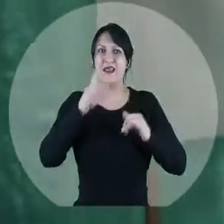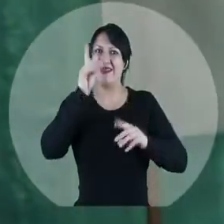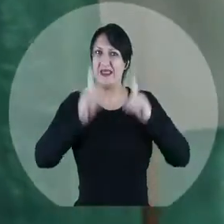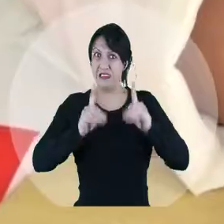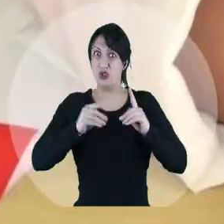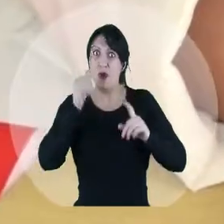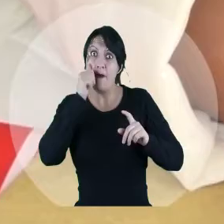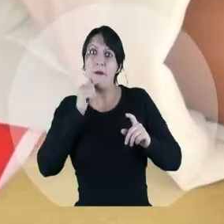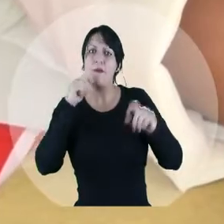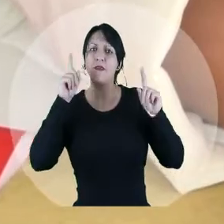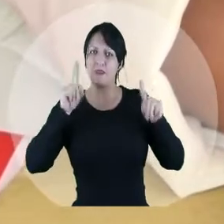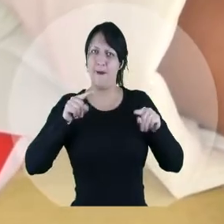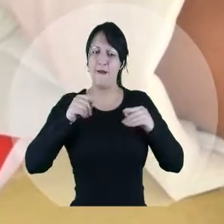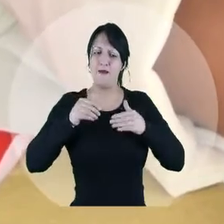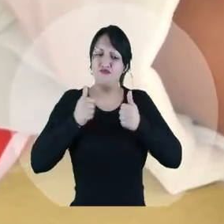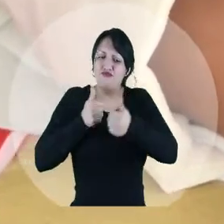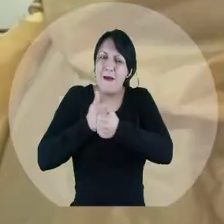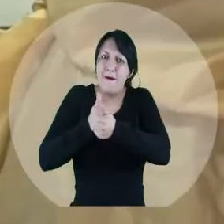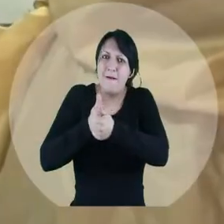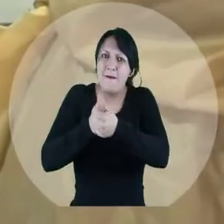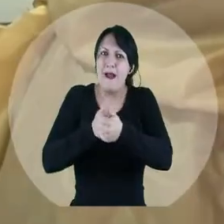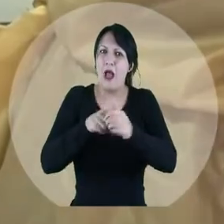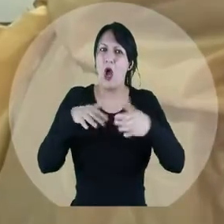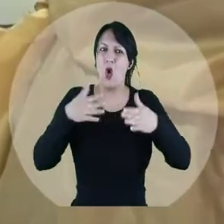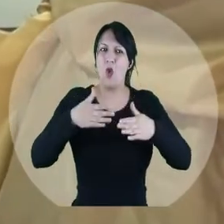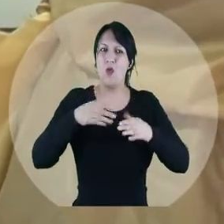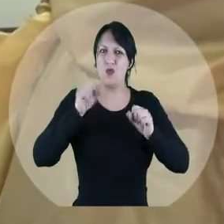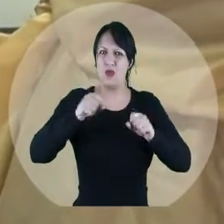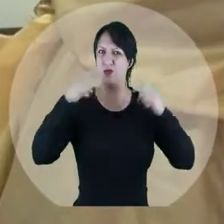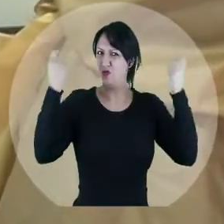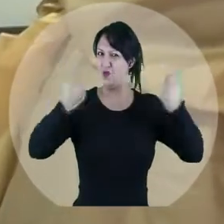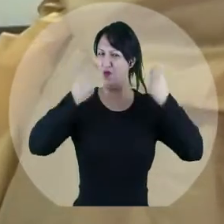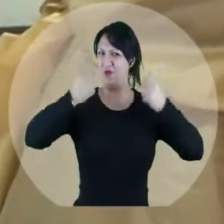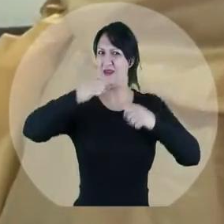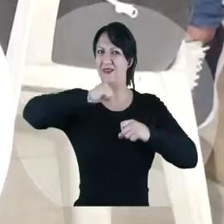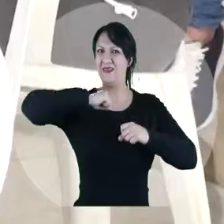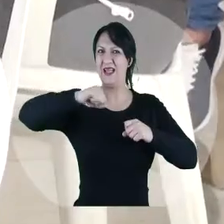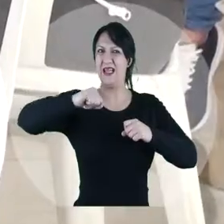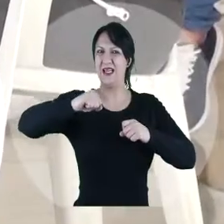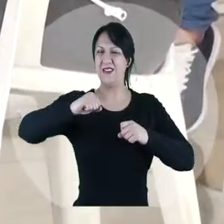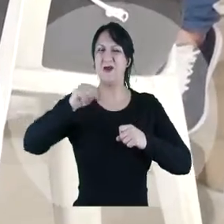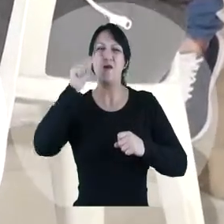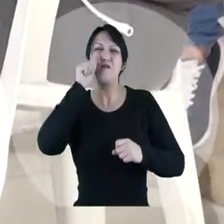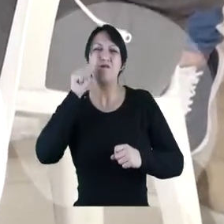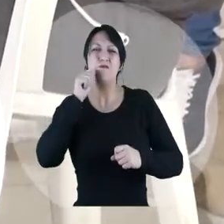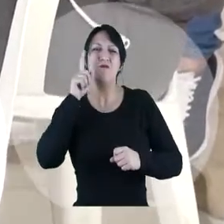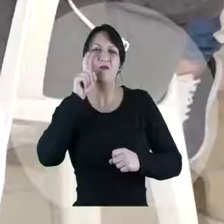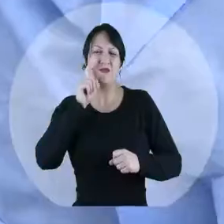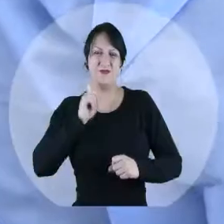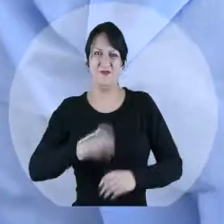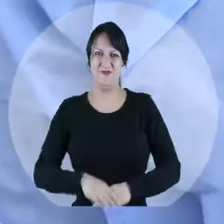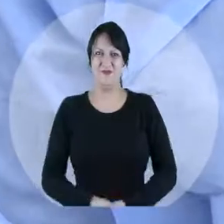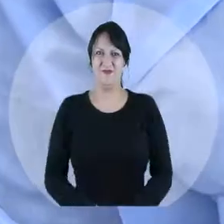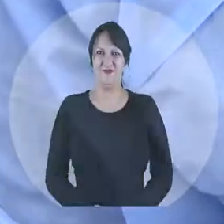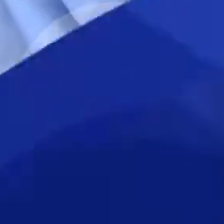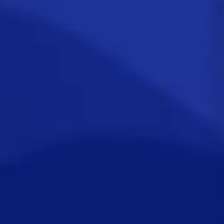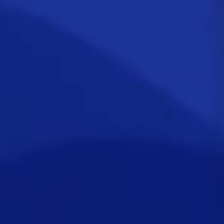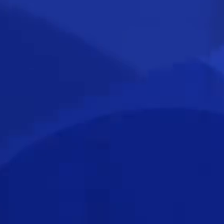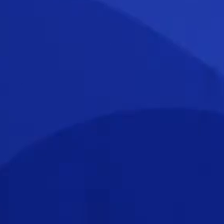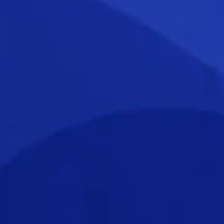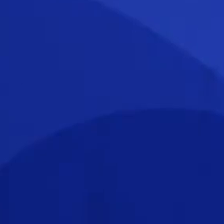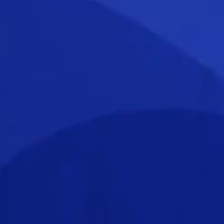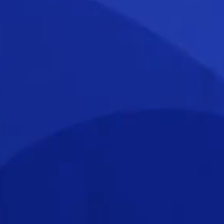mujeres que desean quedar en embarazo y de esta manera promovemos los derechos sexuales y reproductivos de nuestras mujeres.